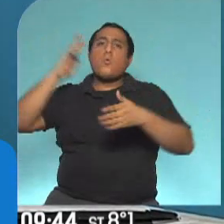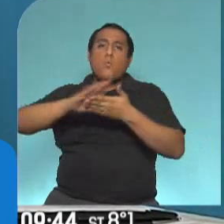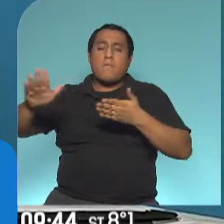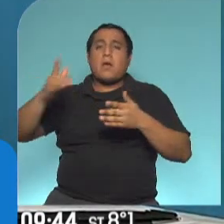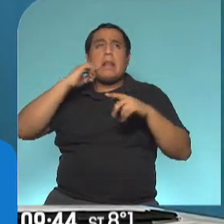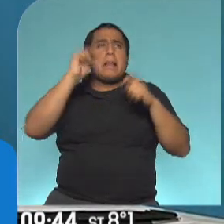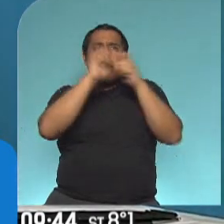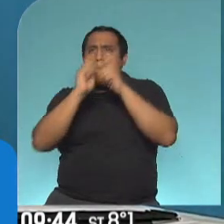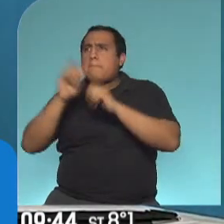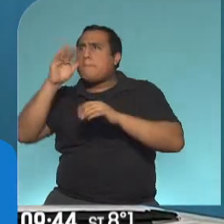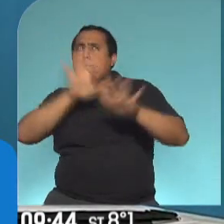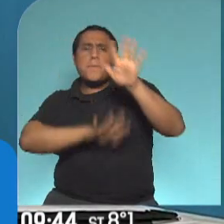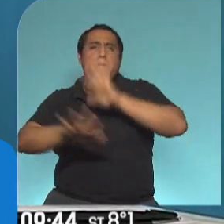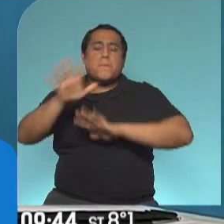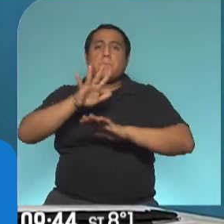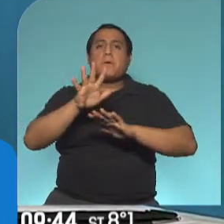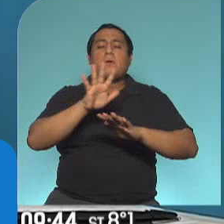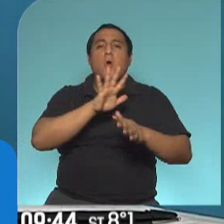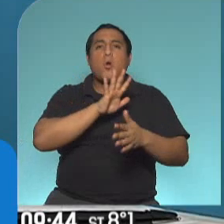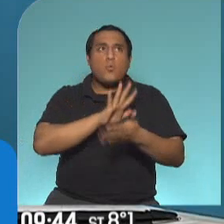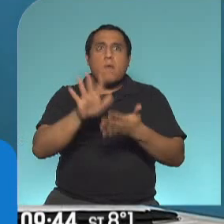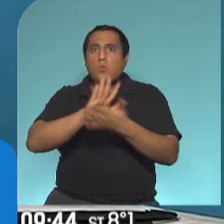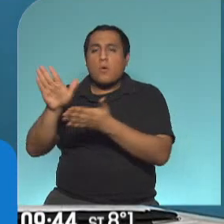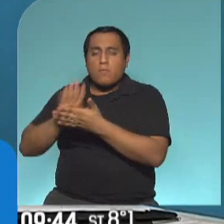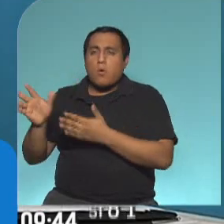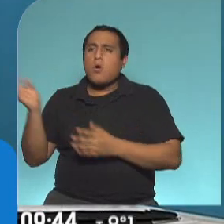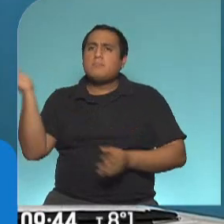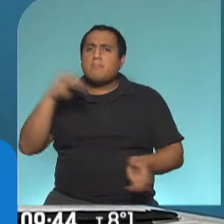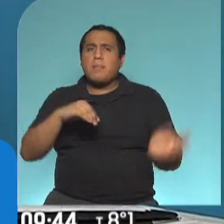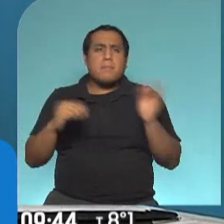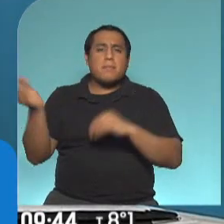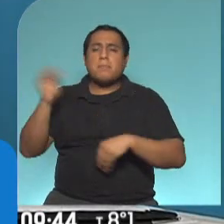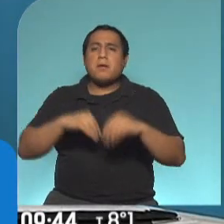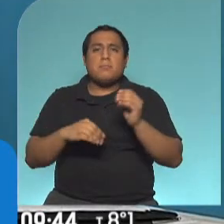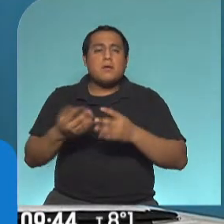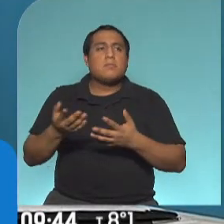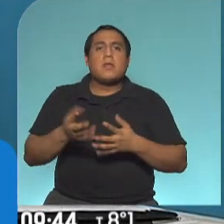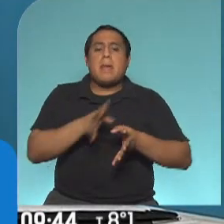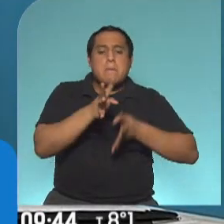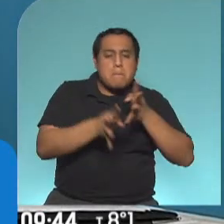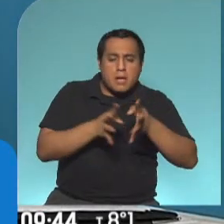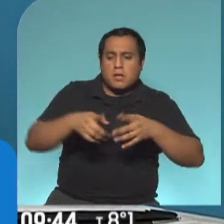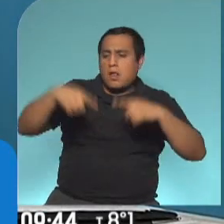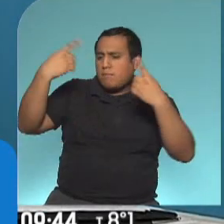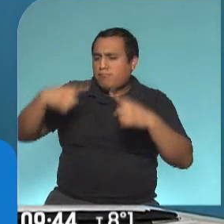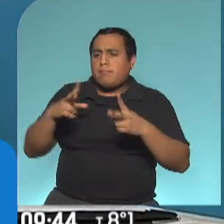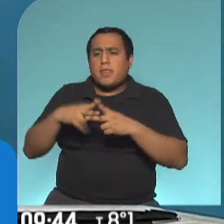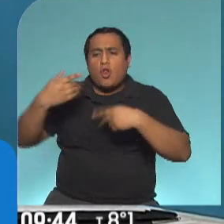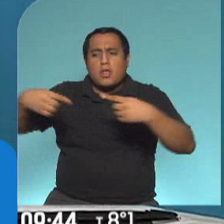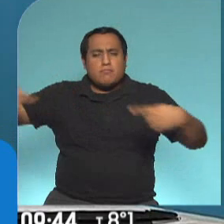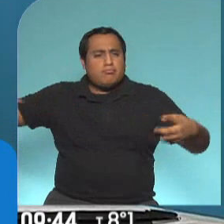remodelaciones en otros sectores se incorporó una amplia gama de equipamiento tecnológico